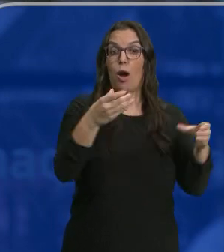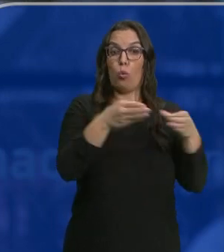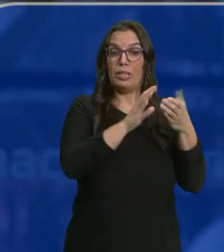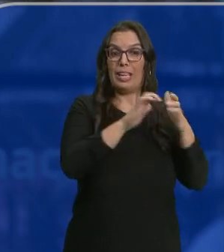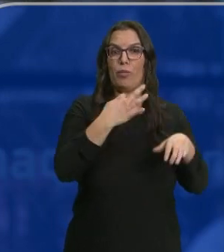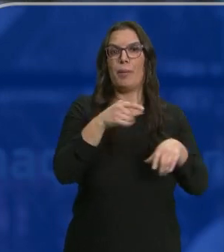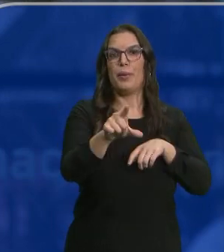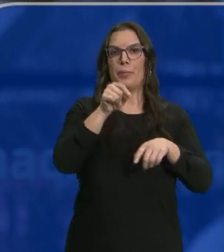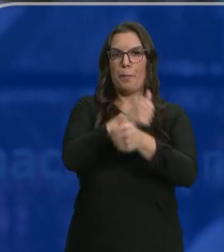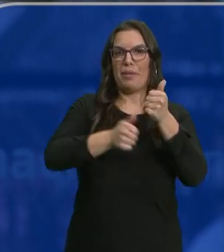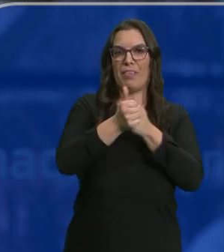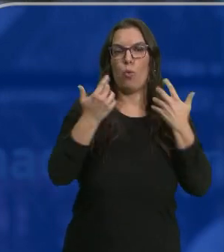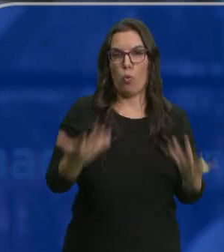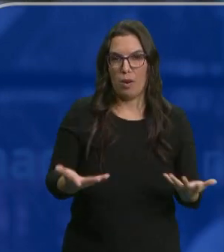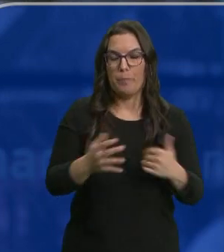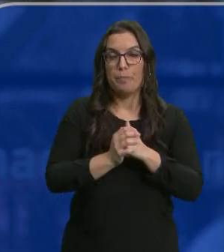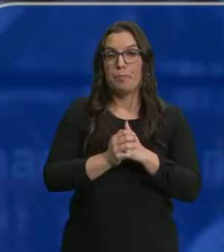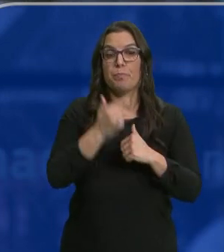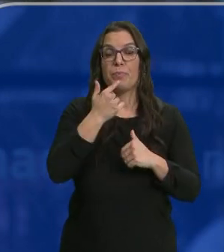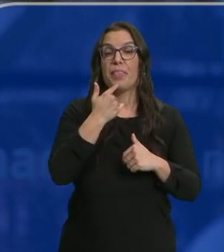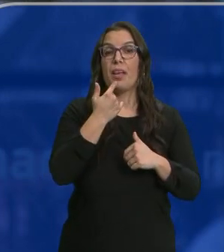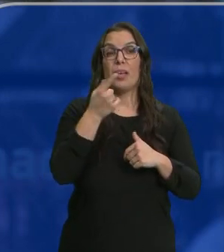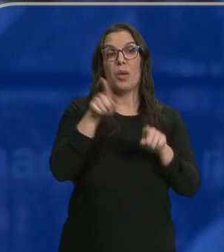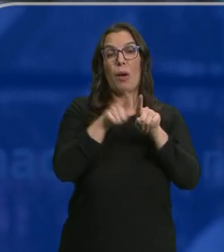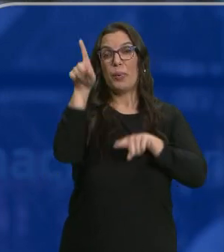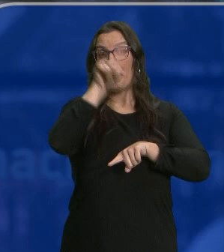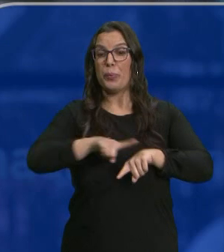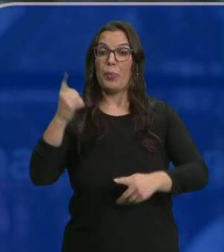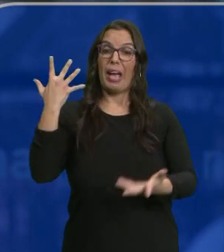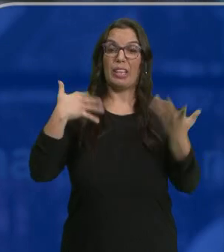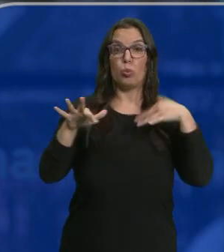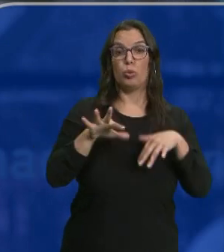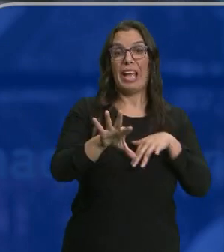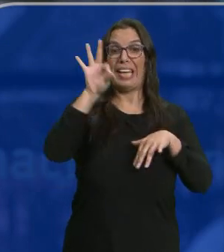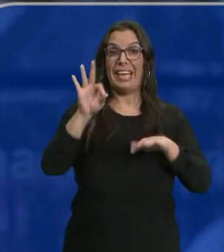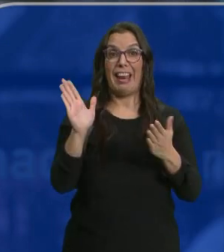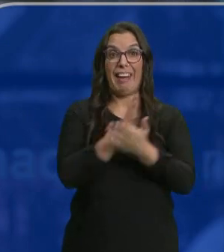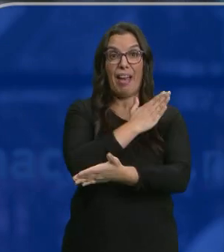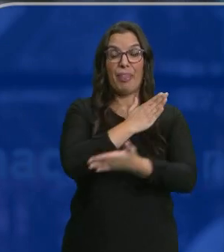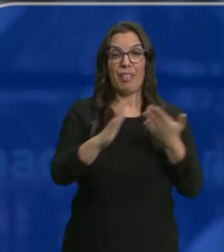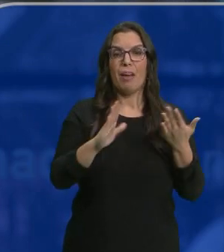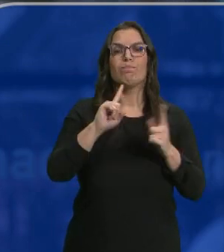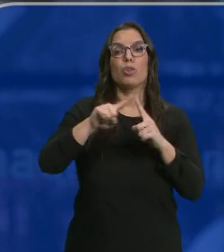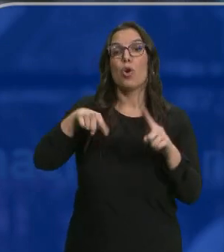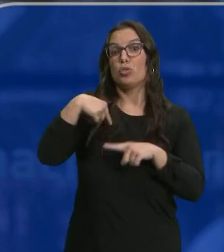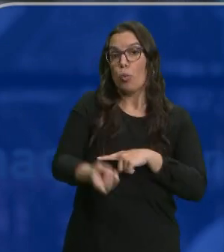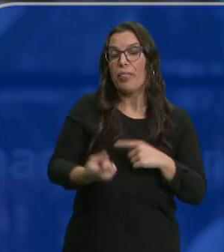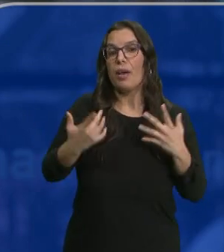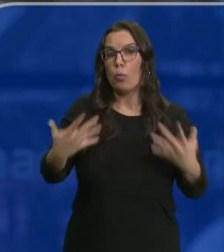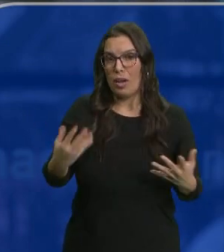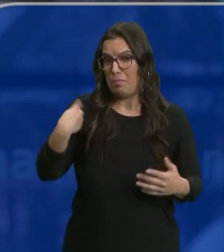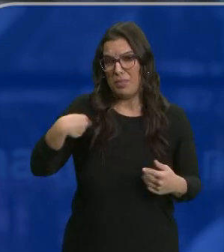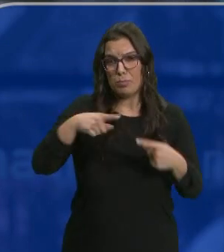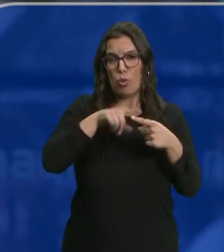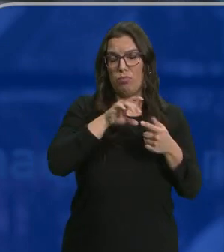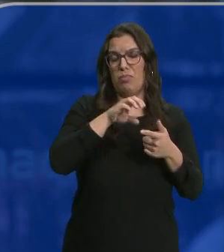varias candidatas y lamenta las consecuencias de ese ponerse de perfil, tanto en el caso de la Agencia Espacial como en el de la Agencia de